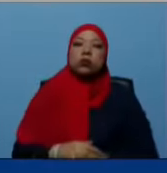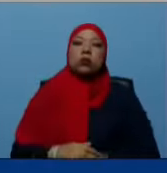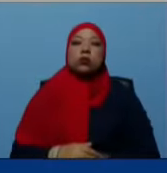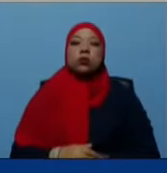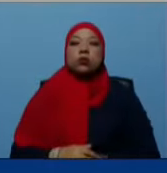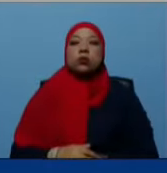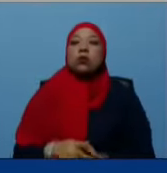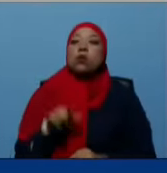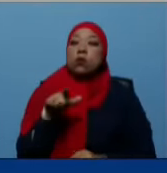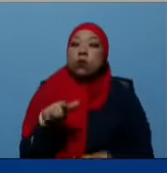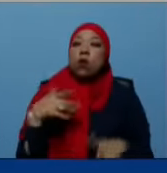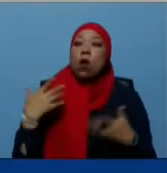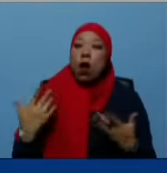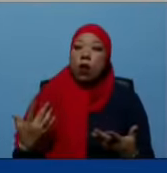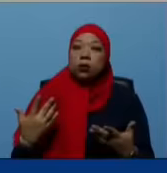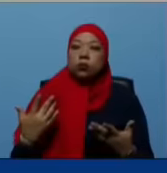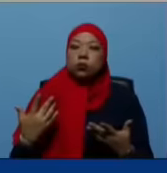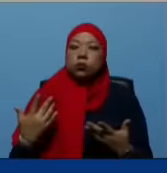Así que